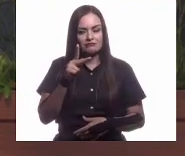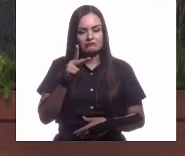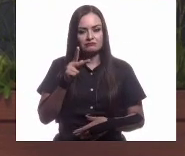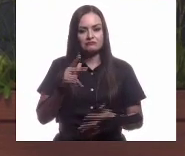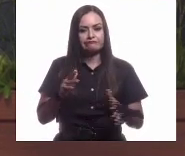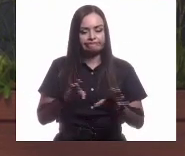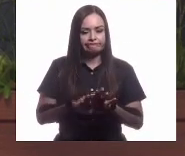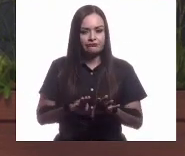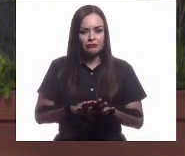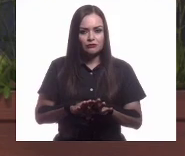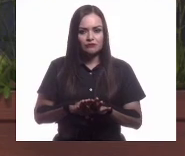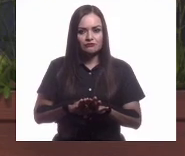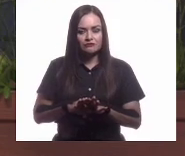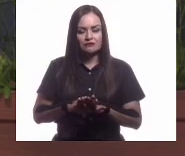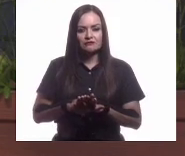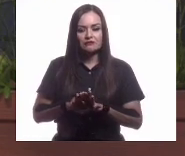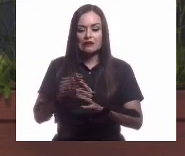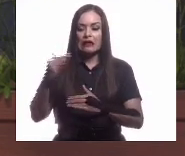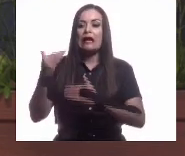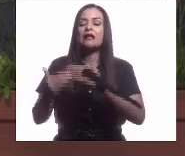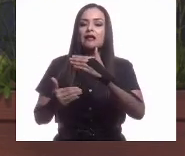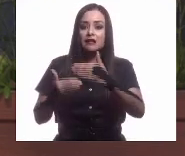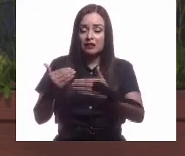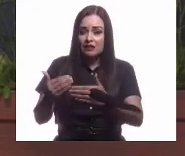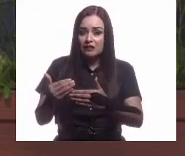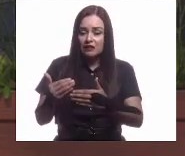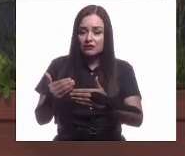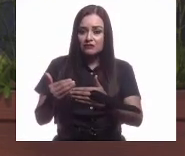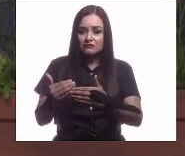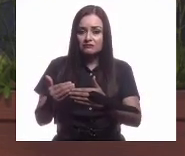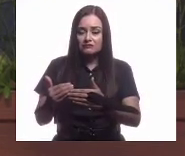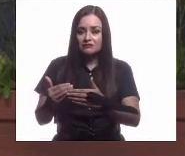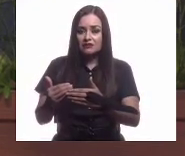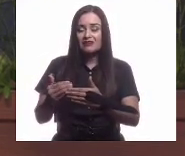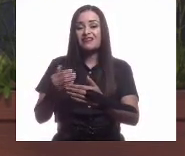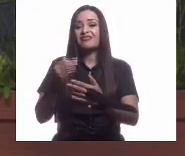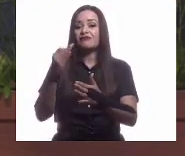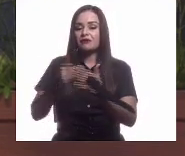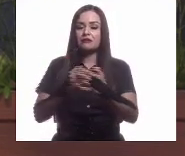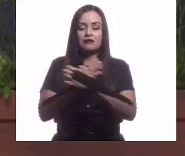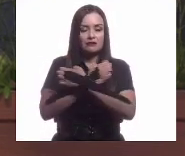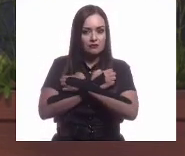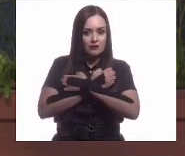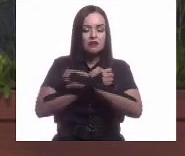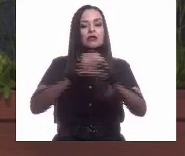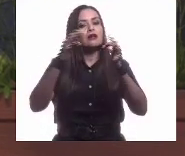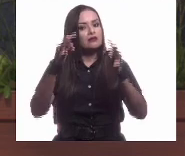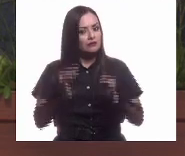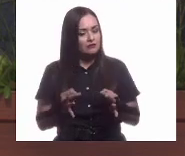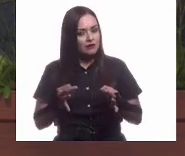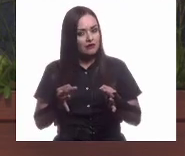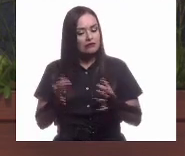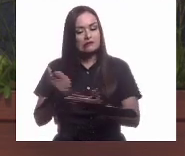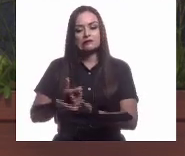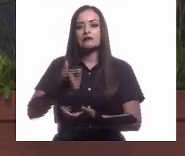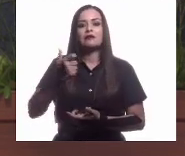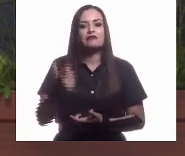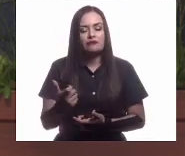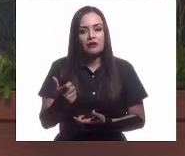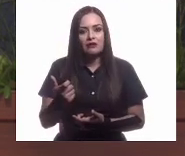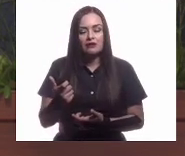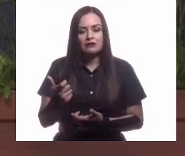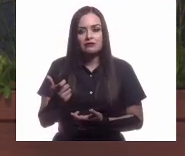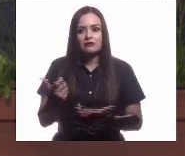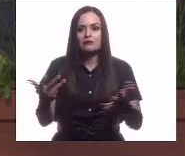podemos asegurar que haya prosperidad y bienestar si no hay educación de excelencia, si no hay inversiones, si no hay